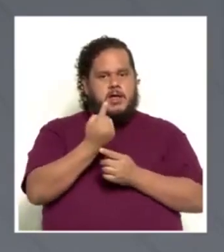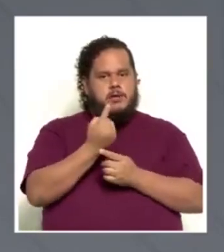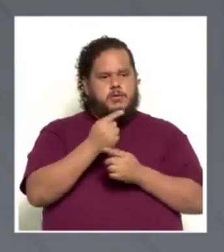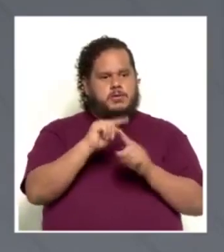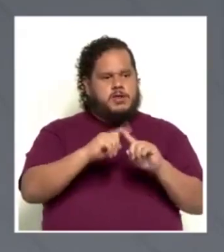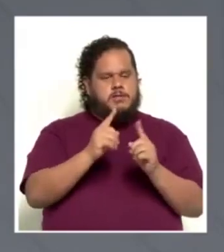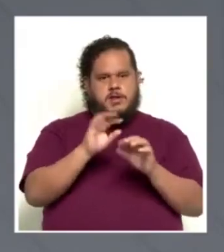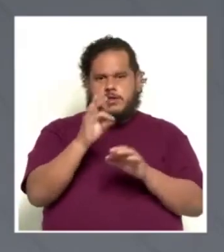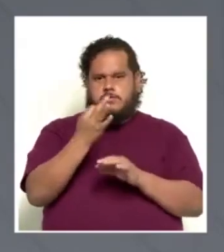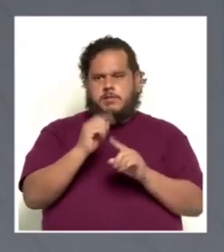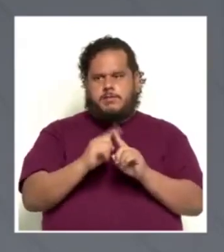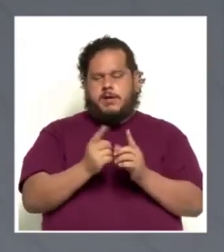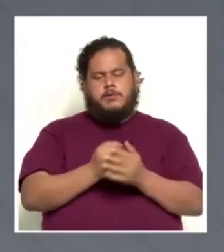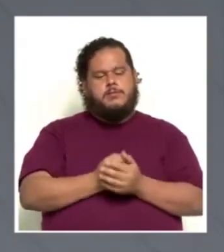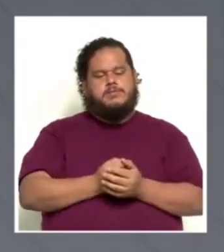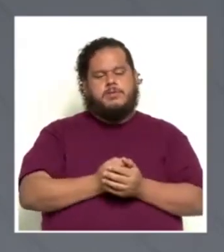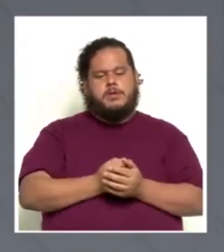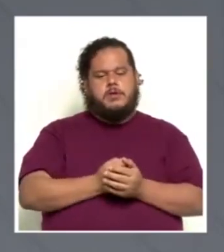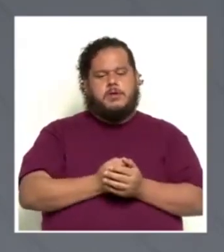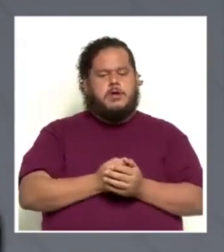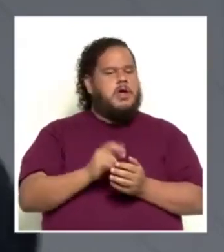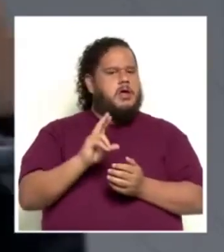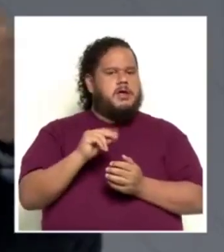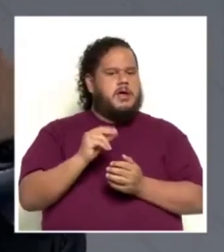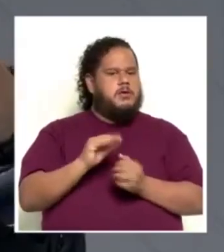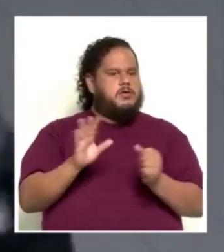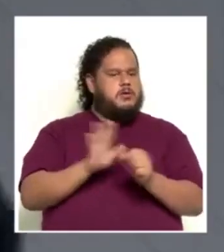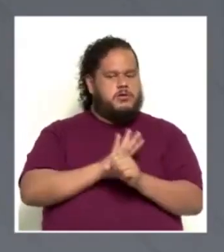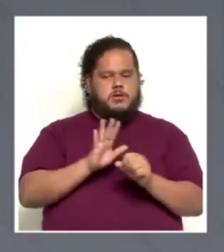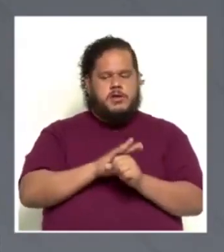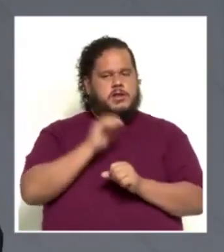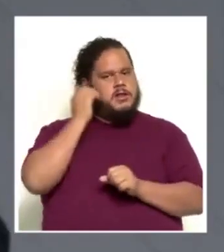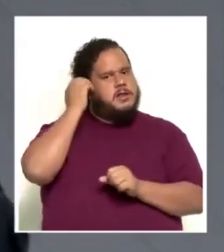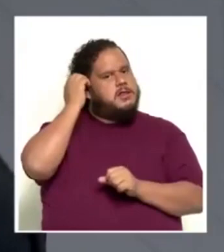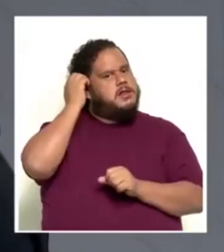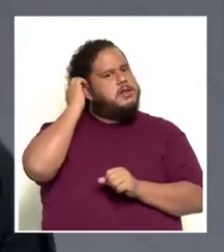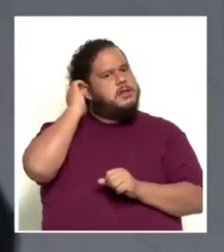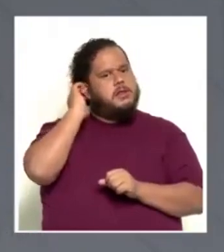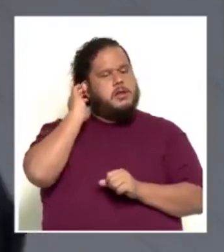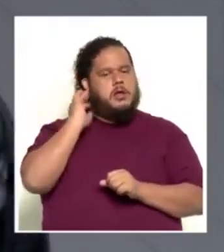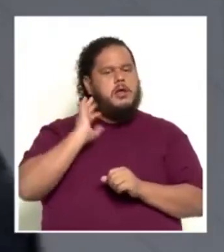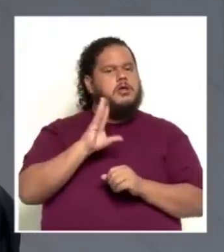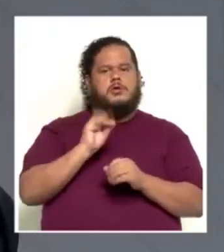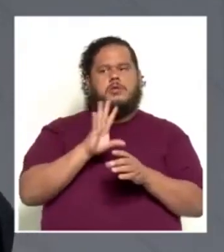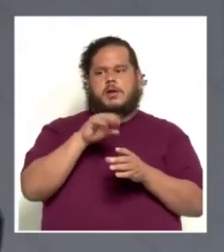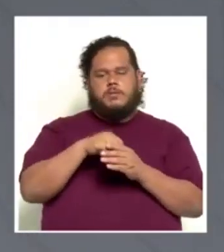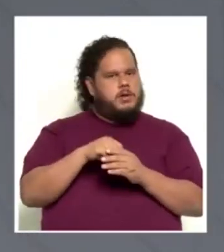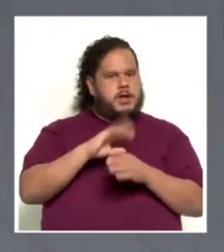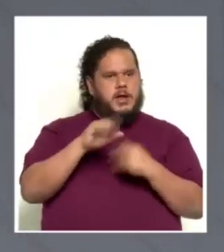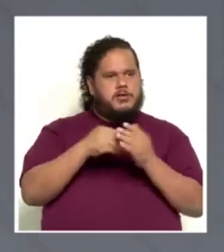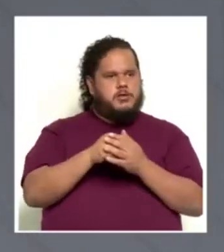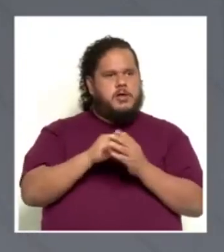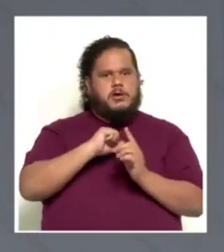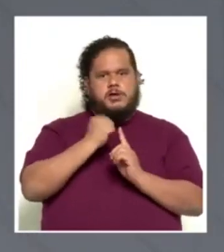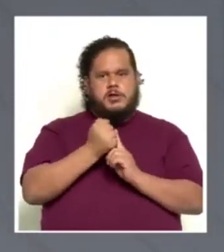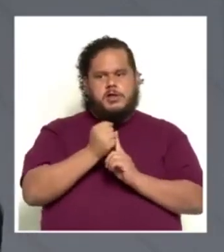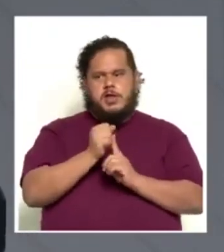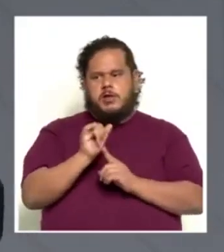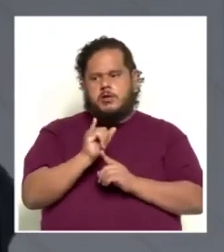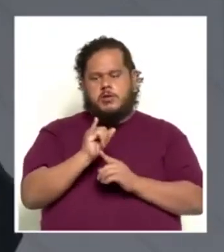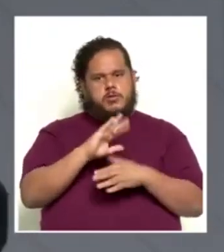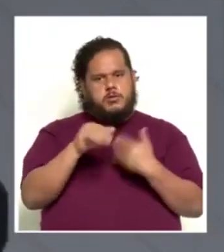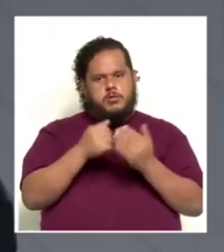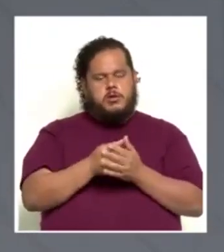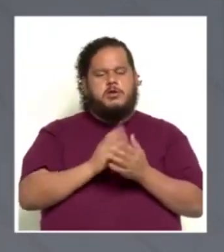manera, pero que, digamos, no son totalizantes, ¿verdad? No van a involucrar a toda la sociedad como un todo, sino que más bien van